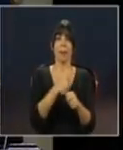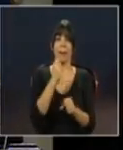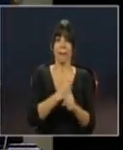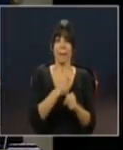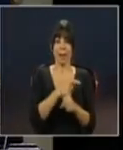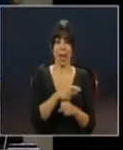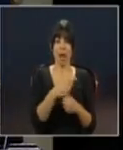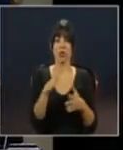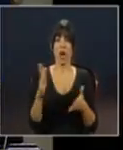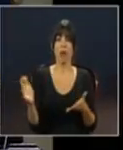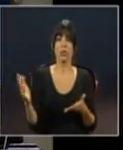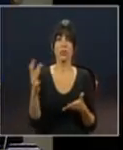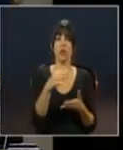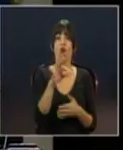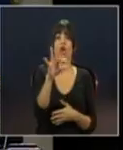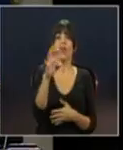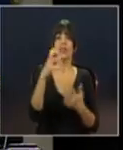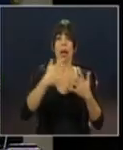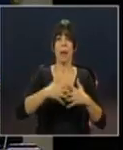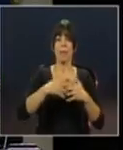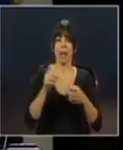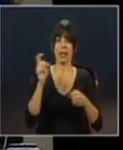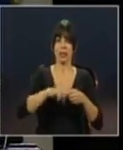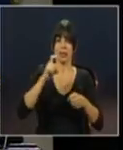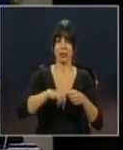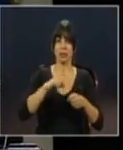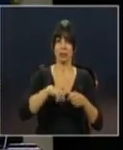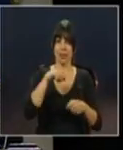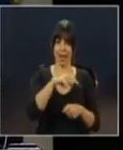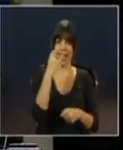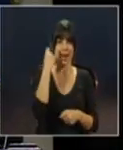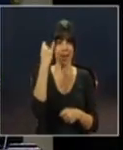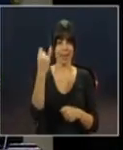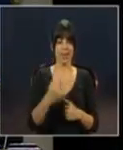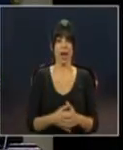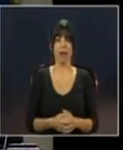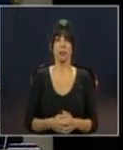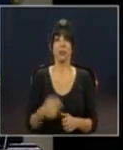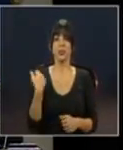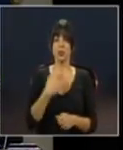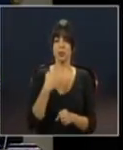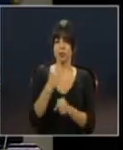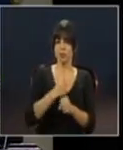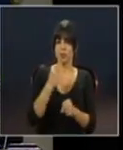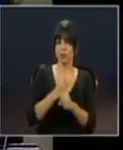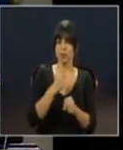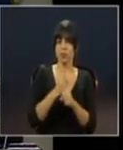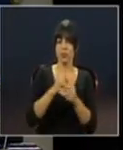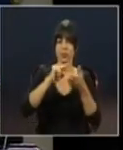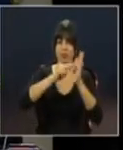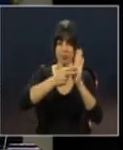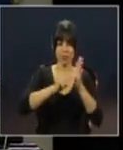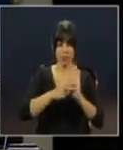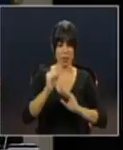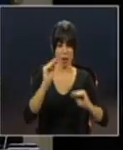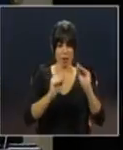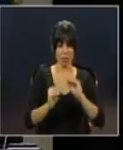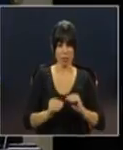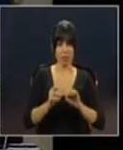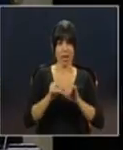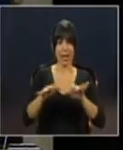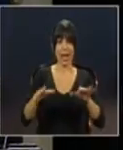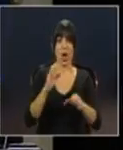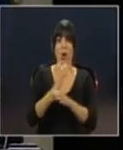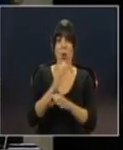sumar 900 empresas a esta iniciativa. Hemos trabajado en la reconceptualización de las redes de